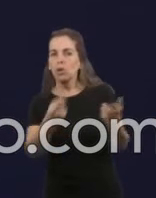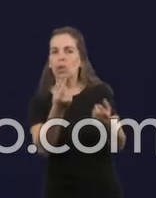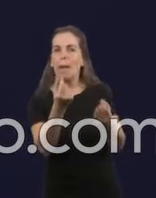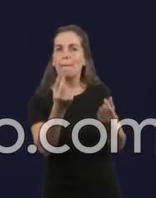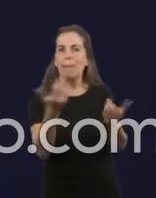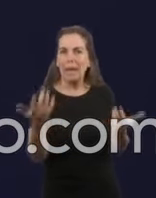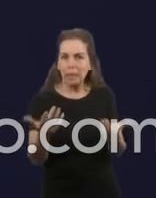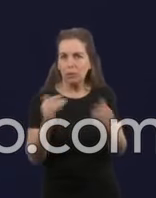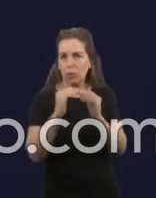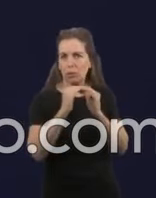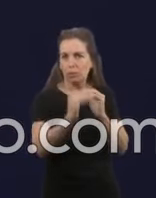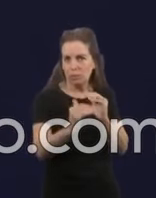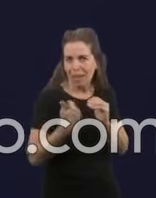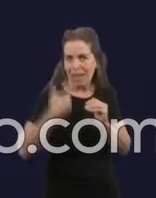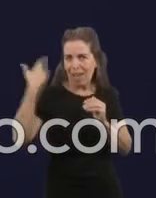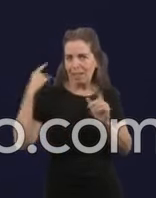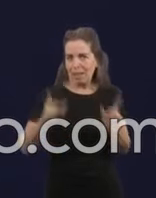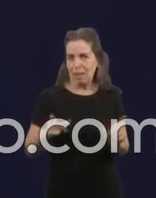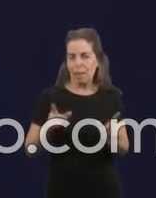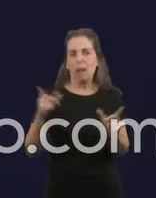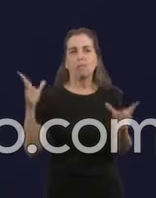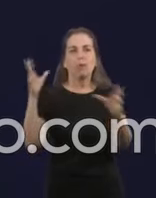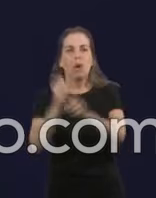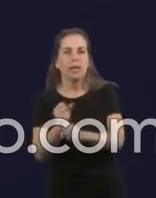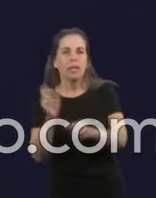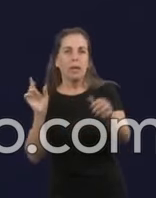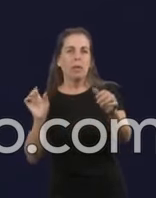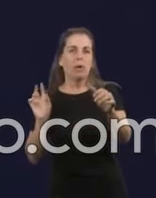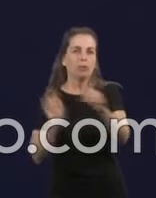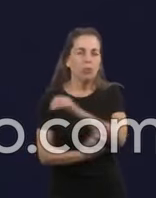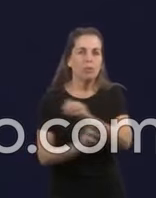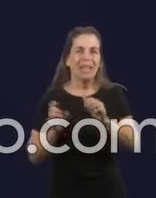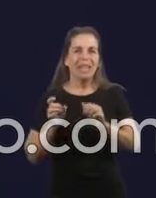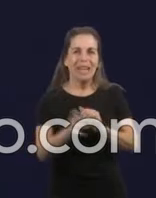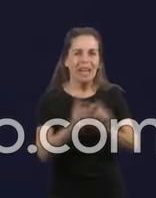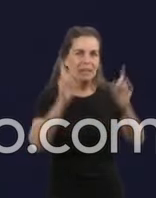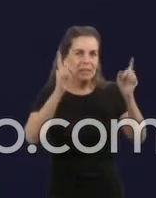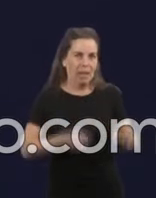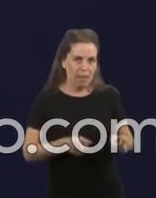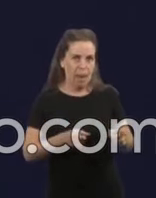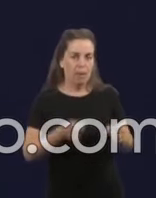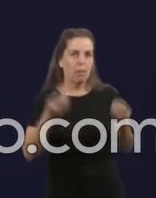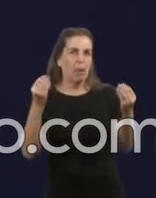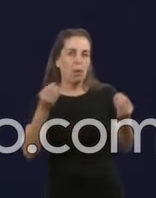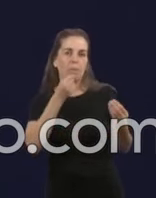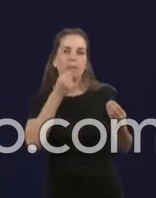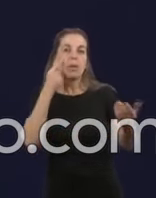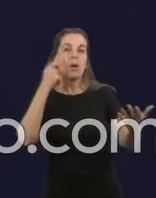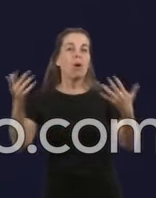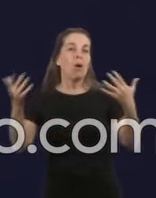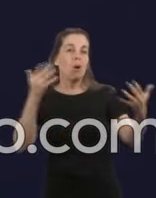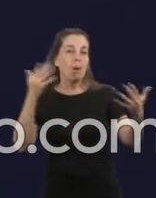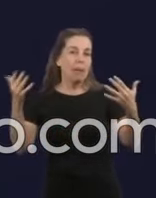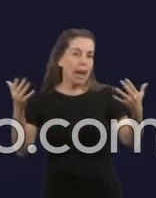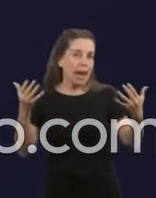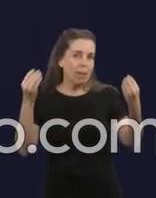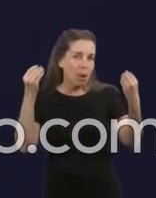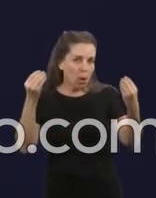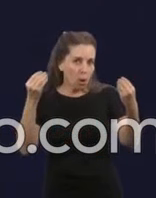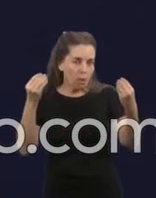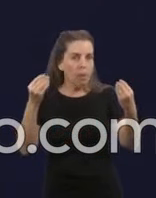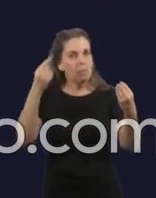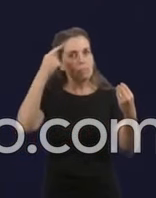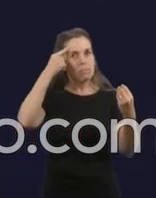absolutamente regulados mismo el transporte digo no ni hablar cuando ese transporte yo lo comparo lo que pasaba en el